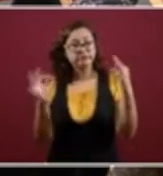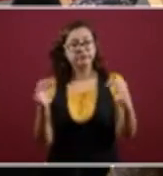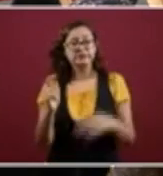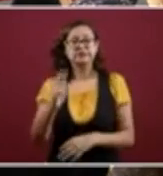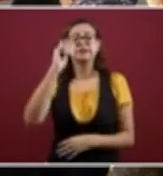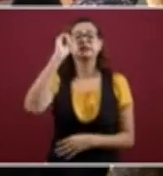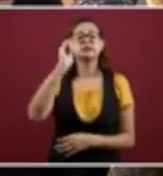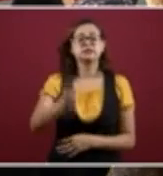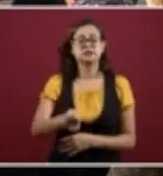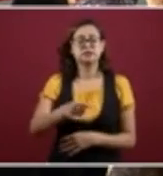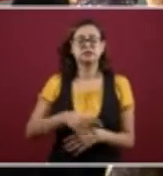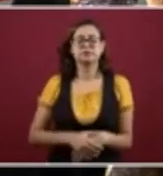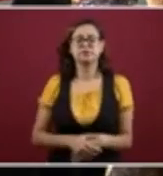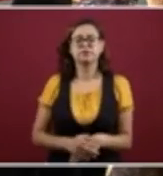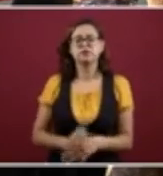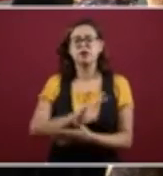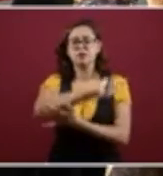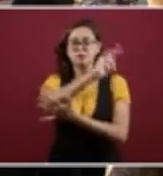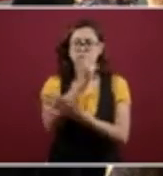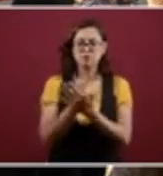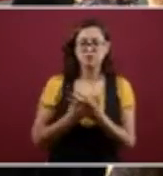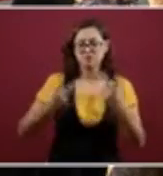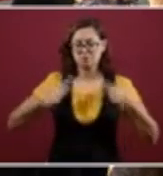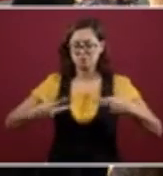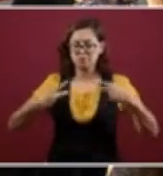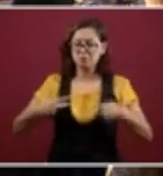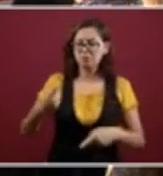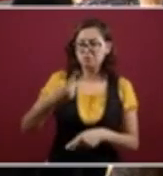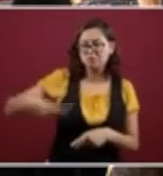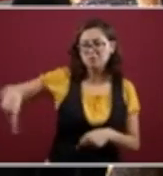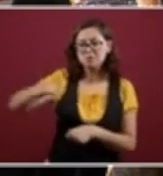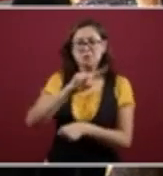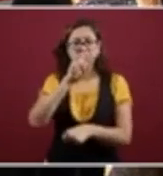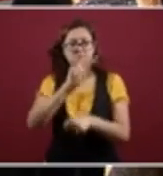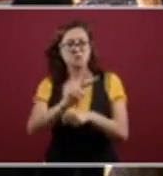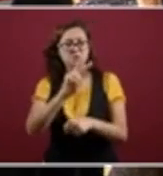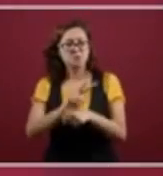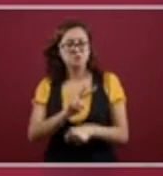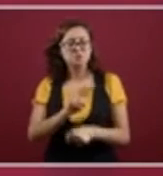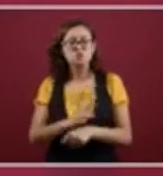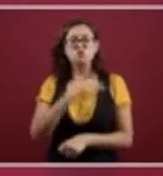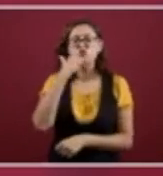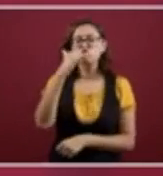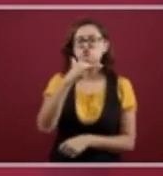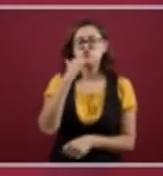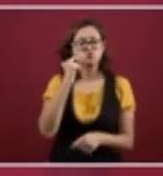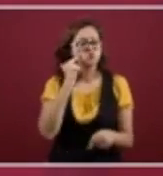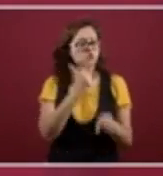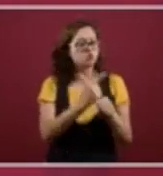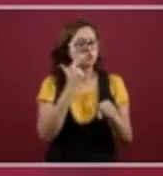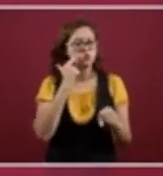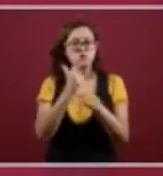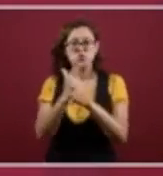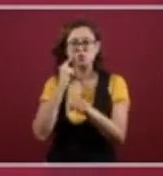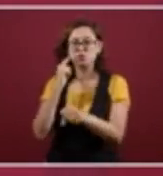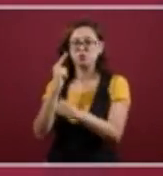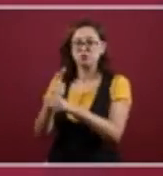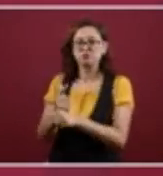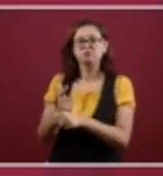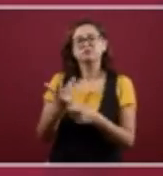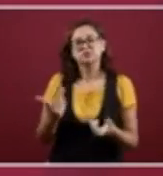el llamado Programa de Ciudadanos Alertadores Internos y Externos de la Corrupción, los llamados whistleblowers,